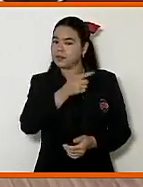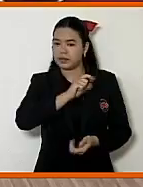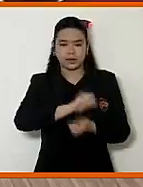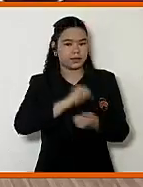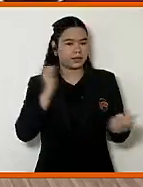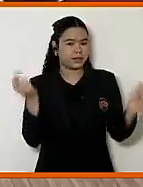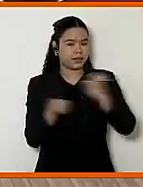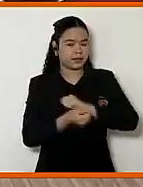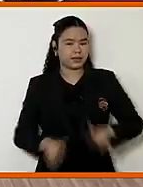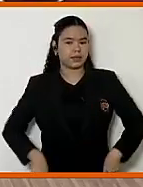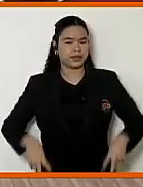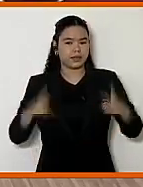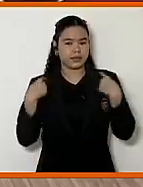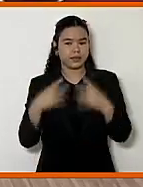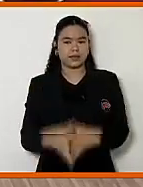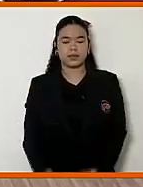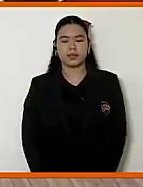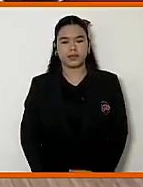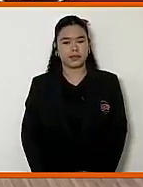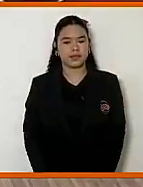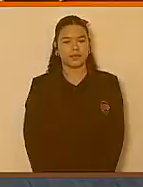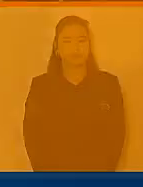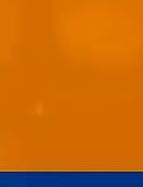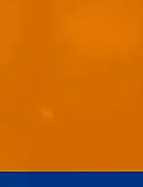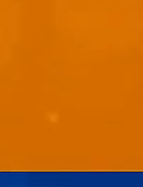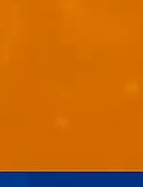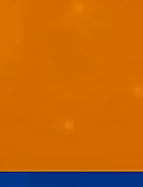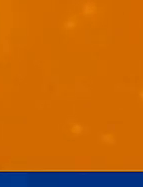loto te cambia la vida